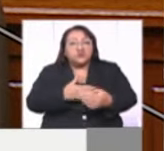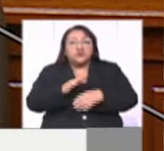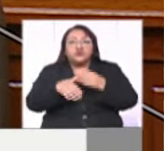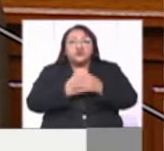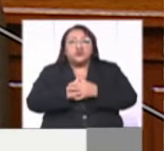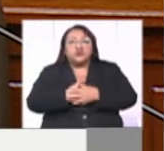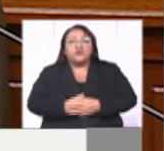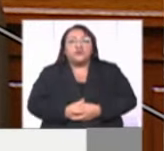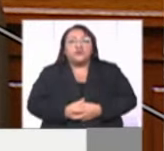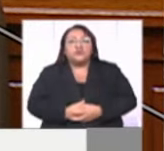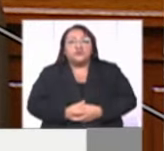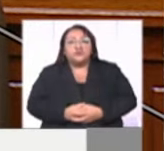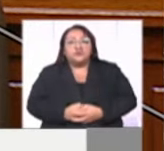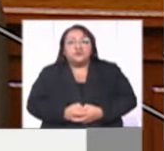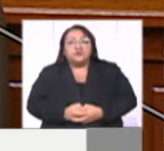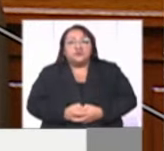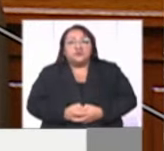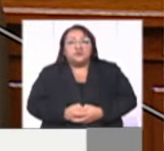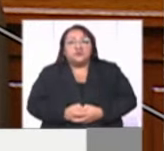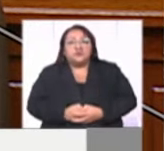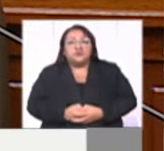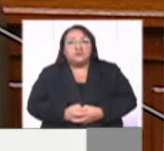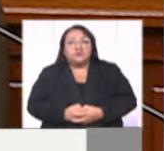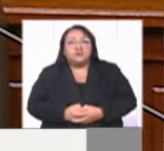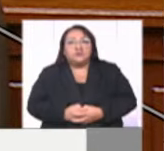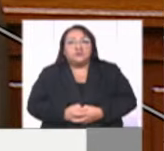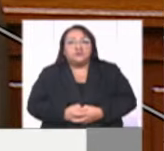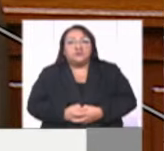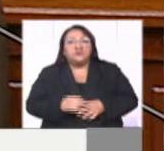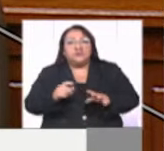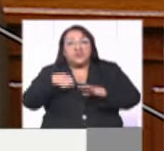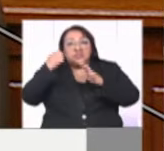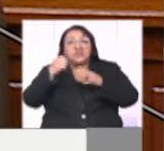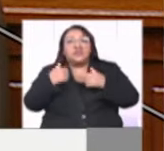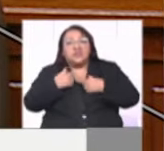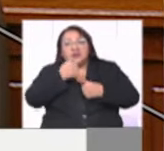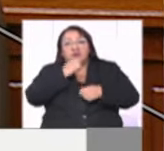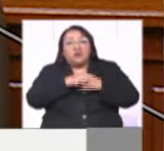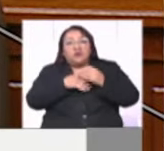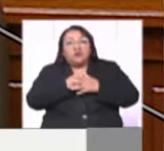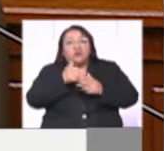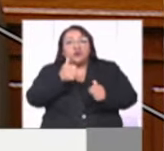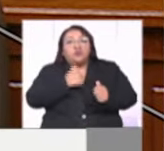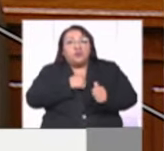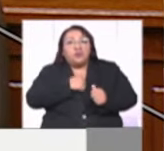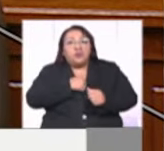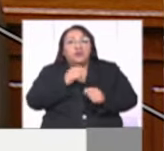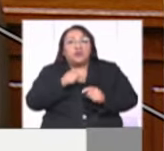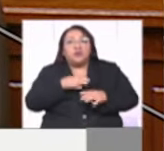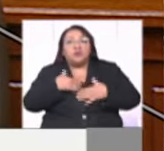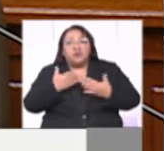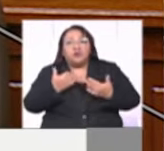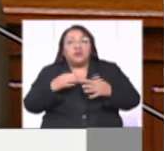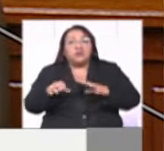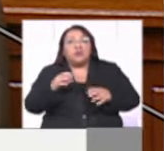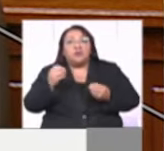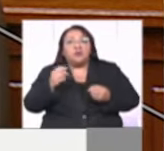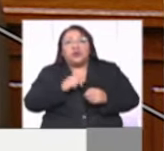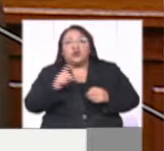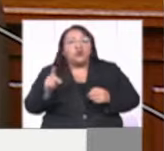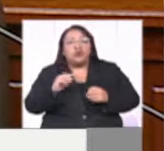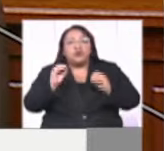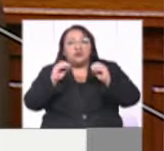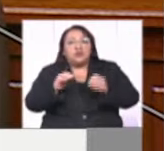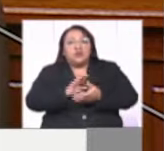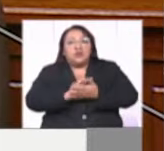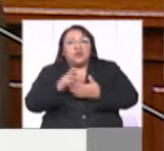nuestros músicos folclóricos y nuestros actores del cine nacional tienen que sobrevivir con sus propios recursos. Es indignante porque no se ha